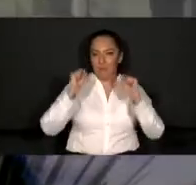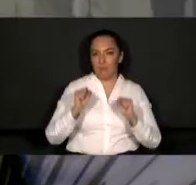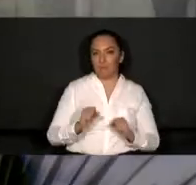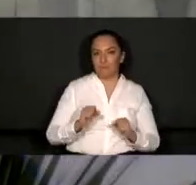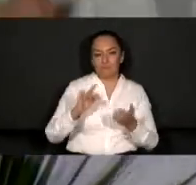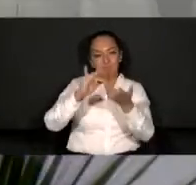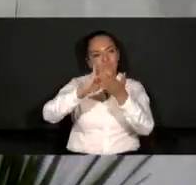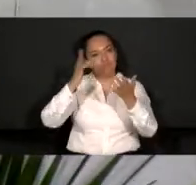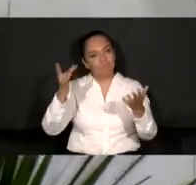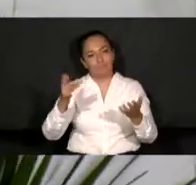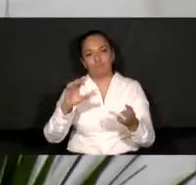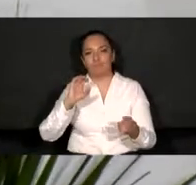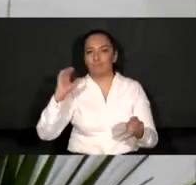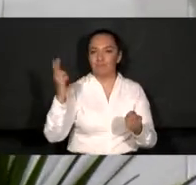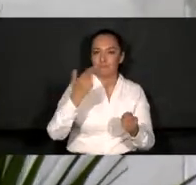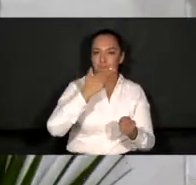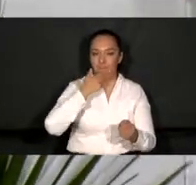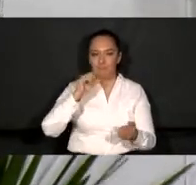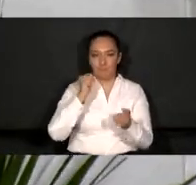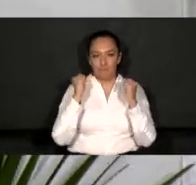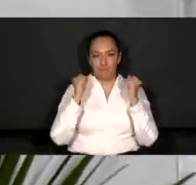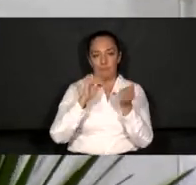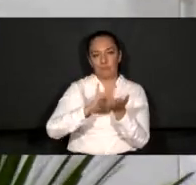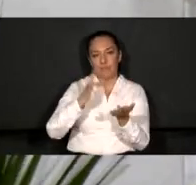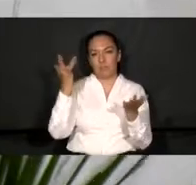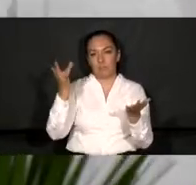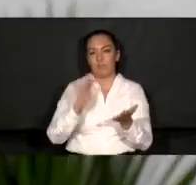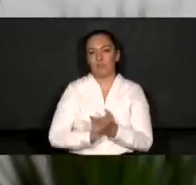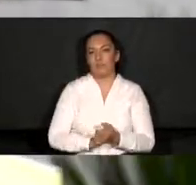¡Gracias! ¡Gracias, Chihuahua!